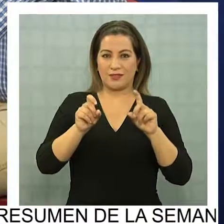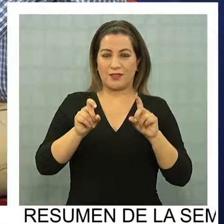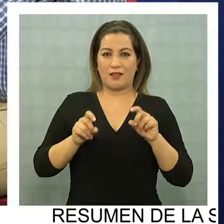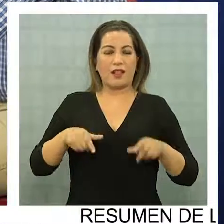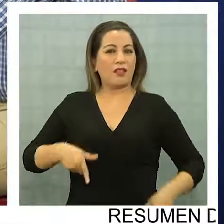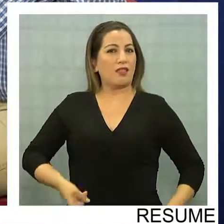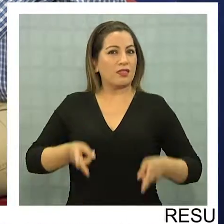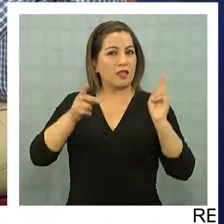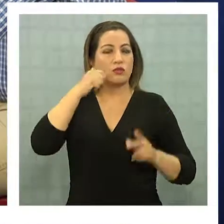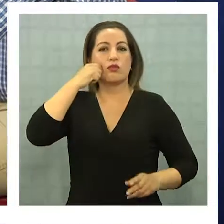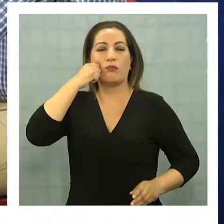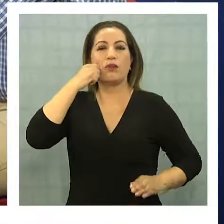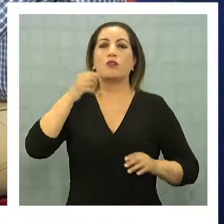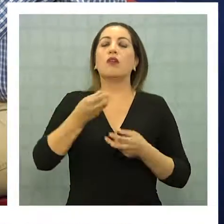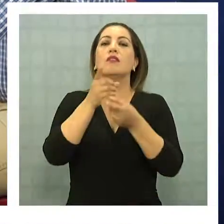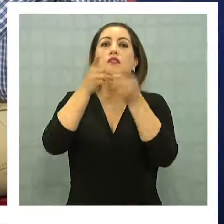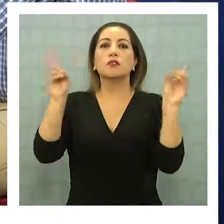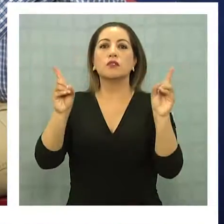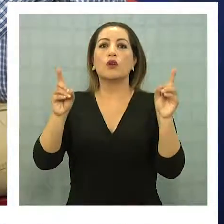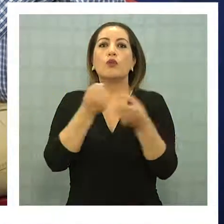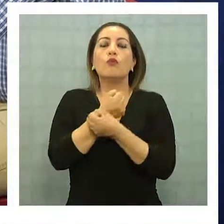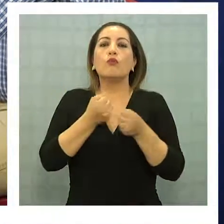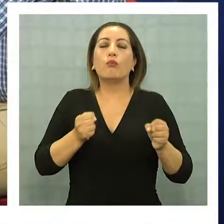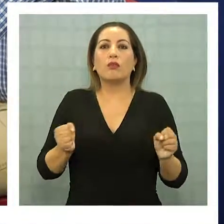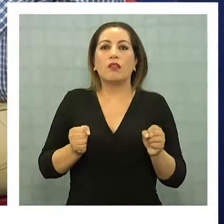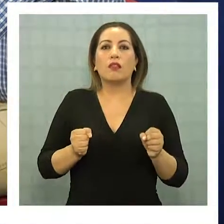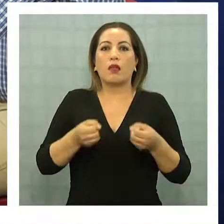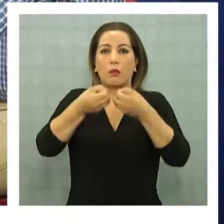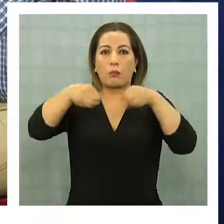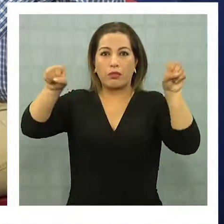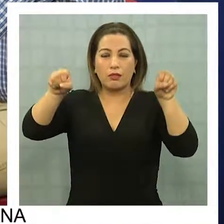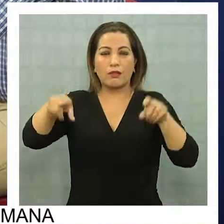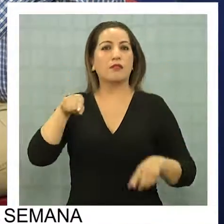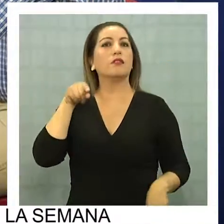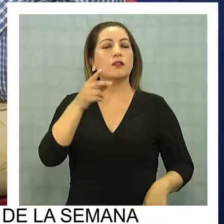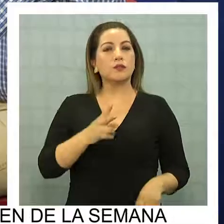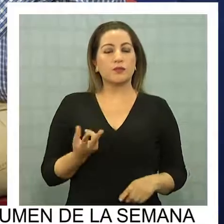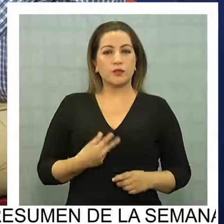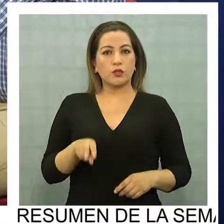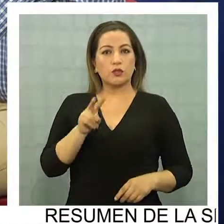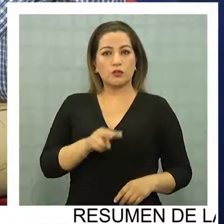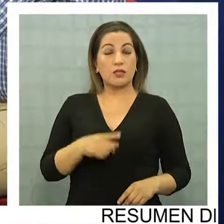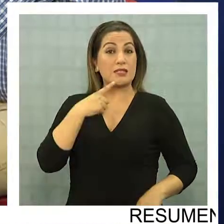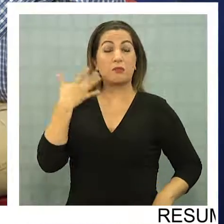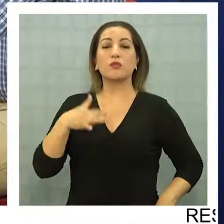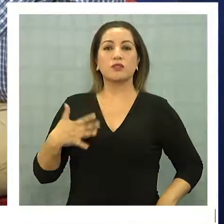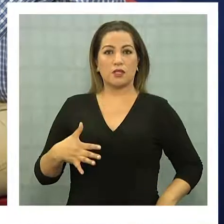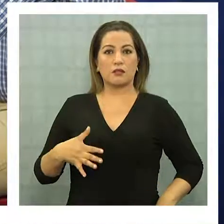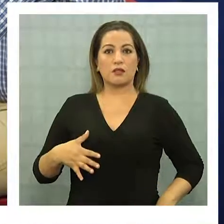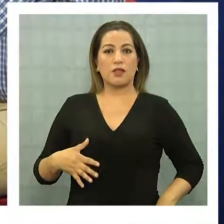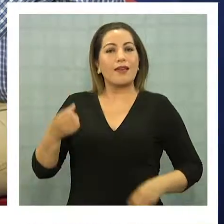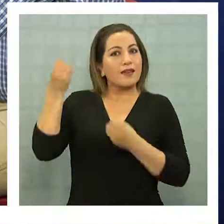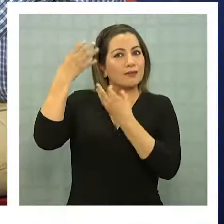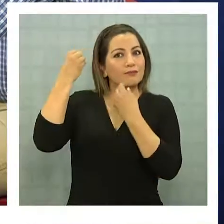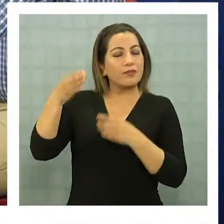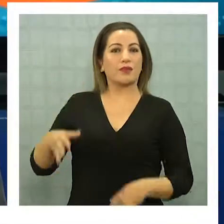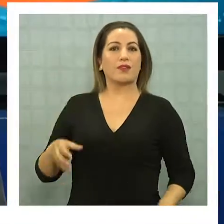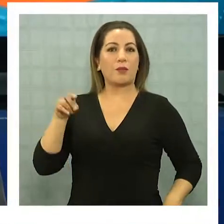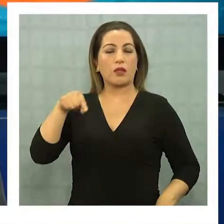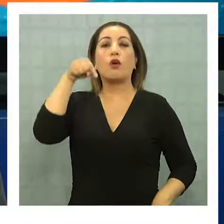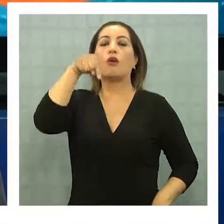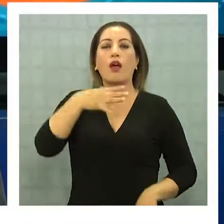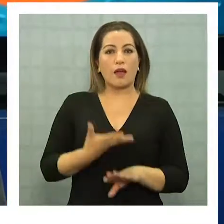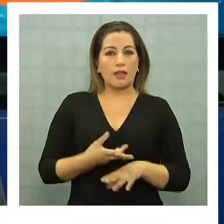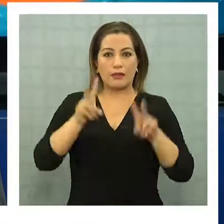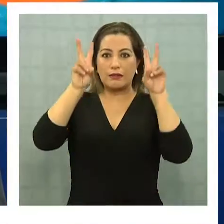democracia. No hay un quiebre, no debe haber un quiebre, y entonces es importante educarse en eso y saber que hoy